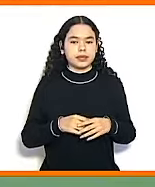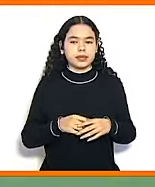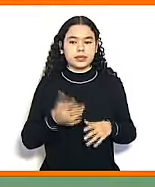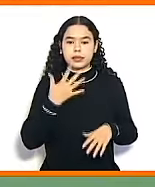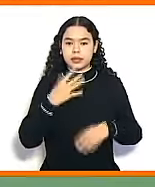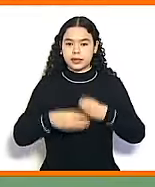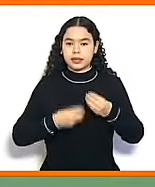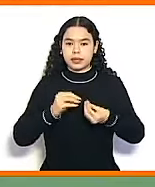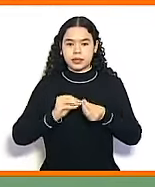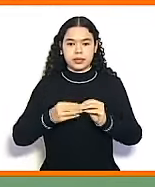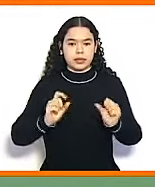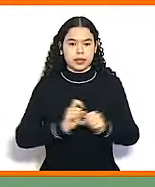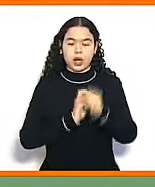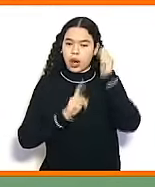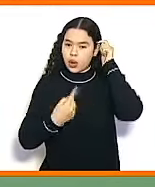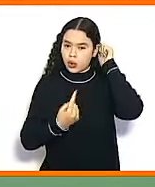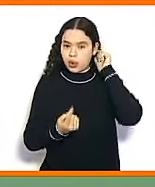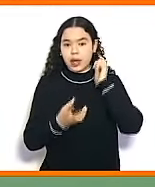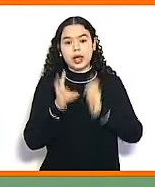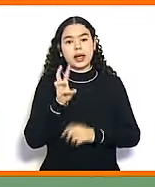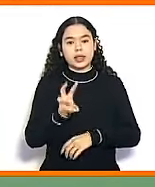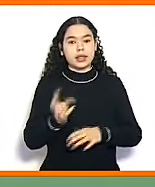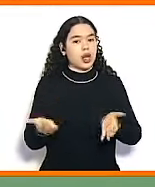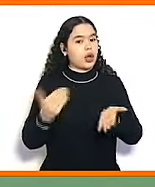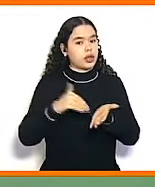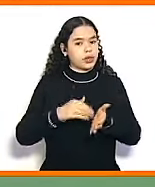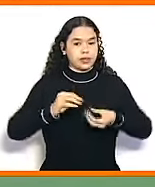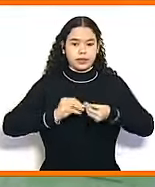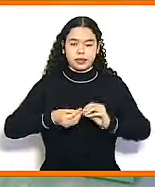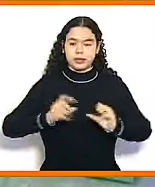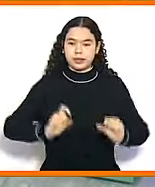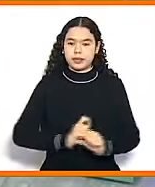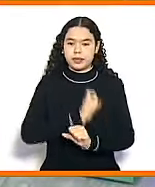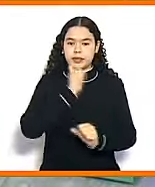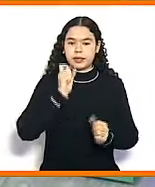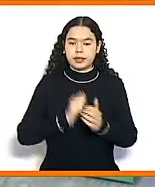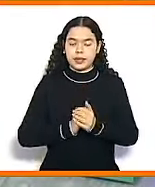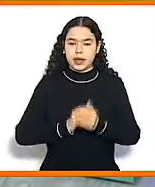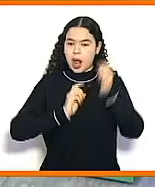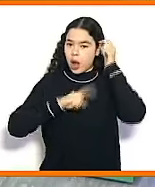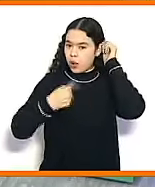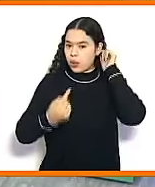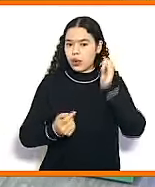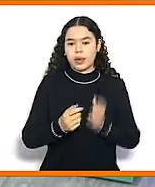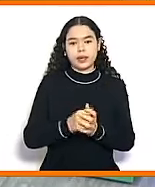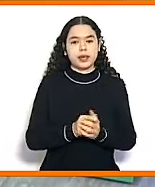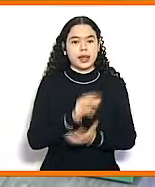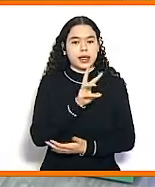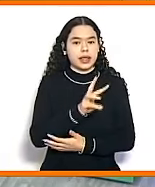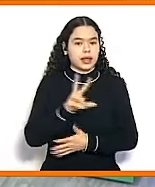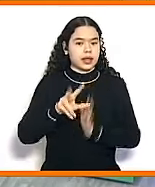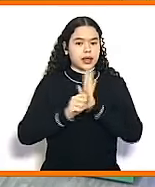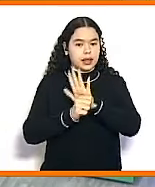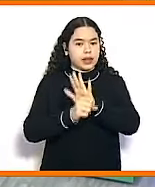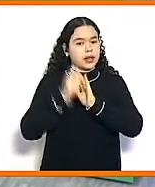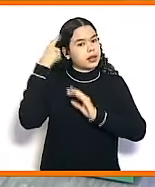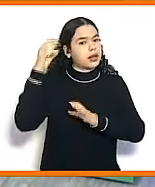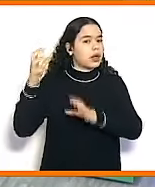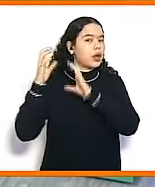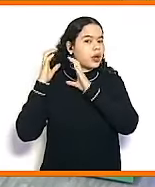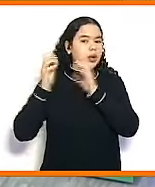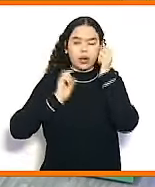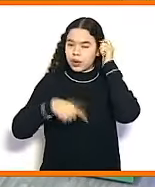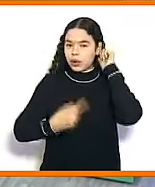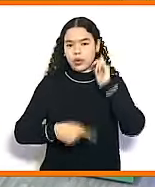número en más uno es el seis con mucho gusto reitero tus números ganadores para diaria 63 con su símbolo de sueños coco para